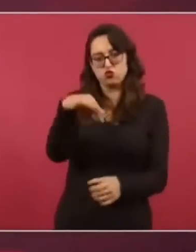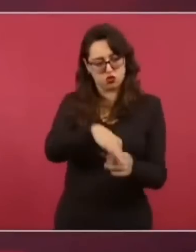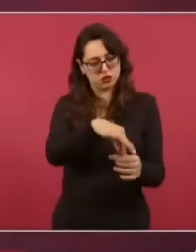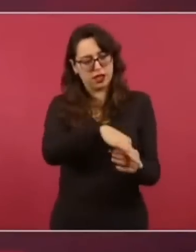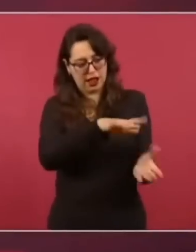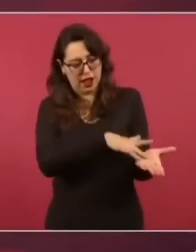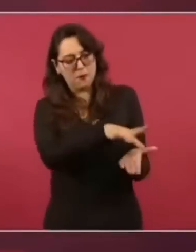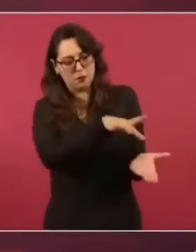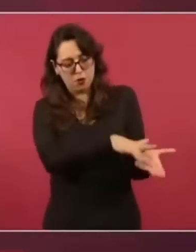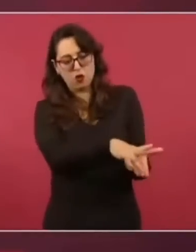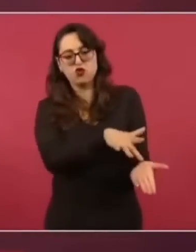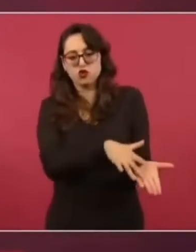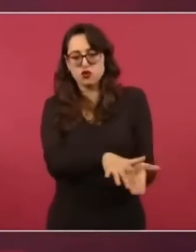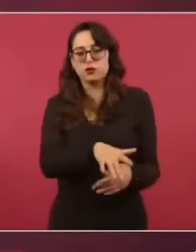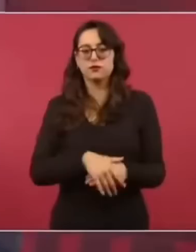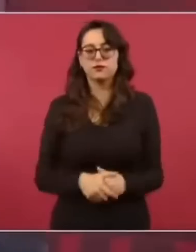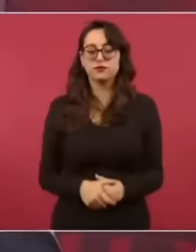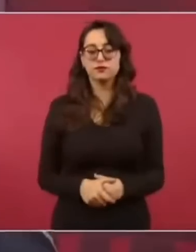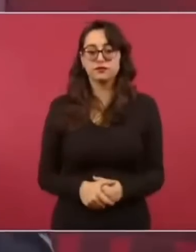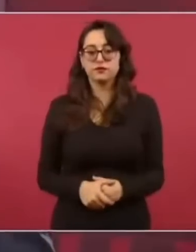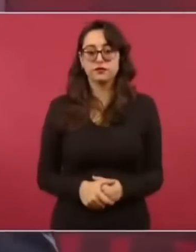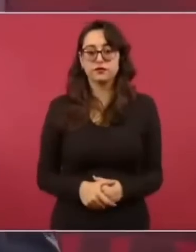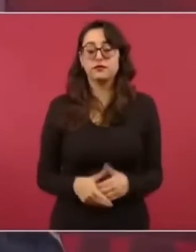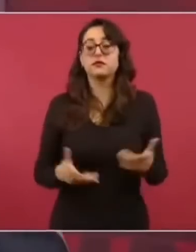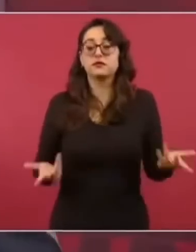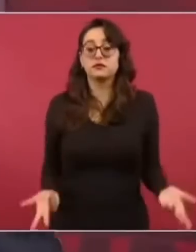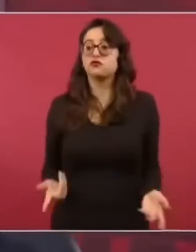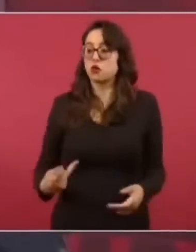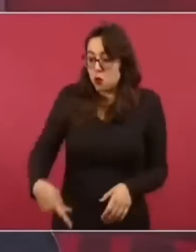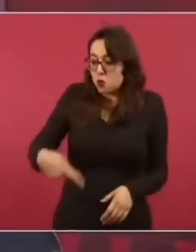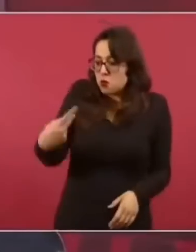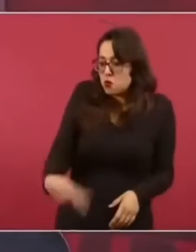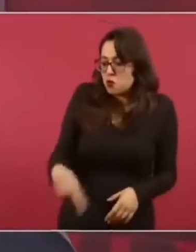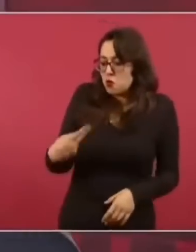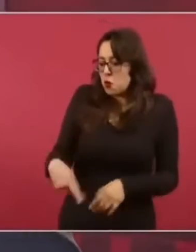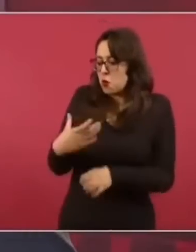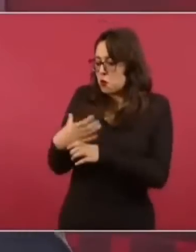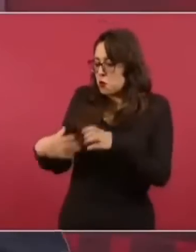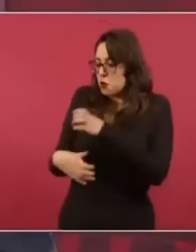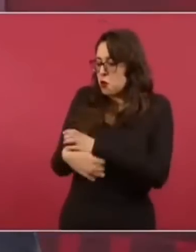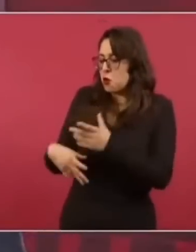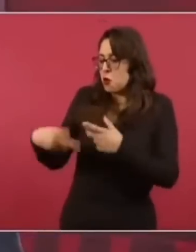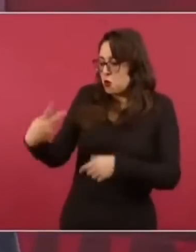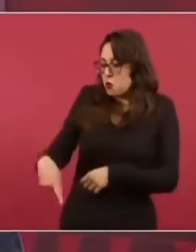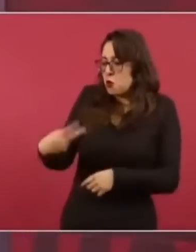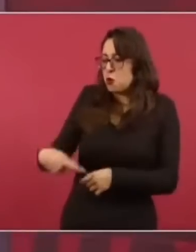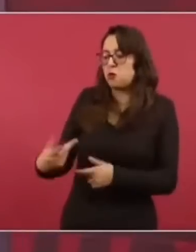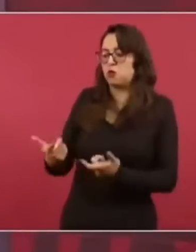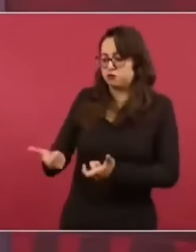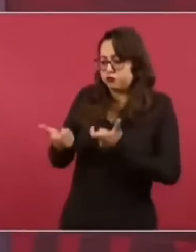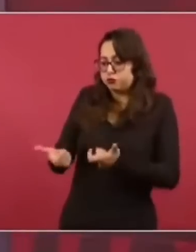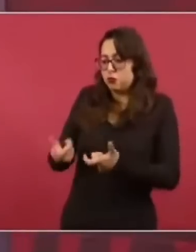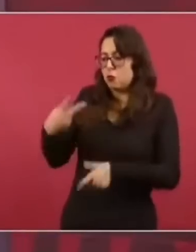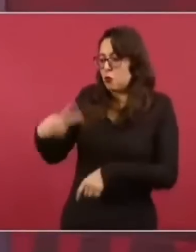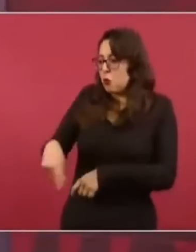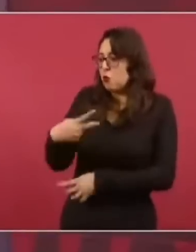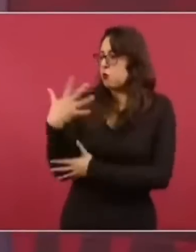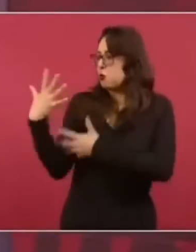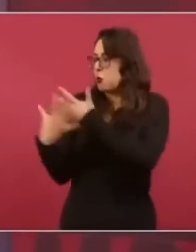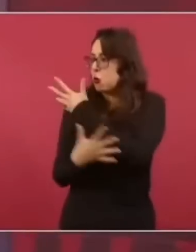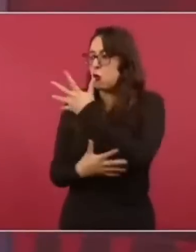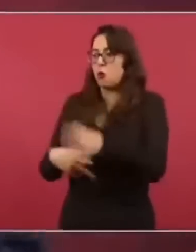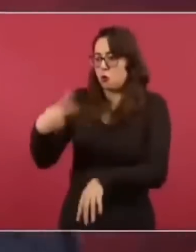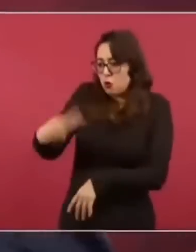¿Quieres que se sigan entregando los bienes de la nación a particulares y a extranjeros? Ya